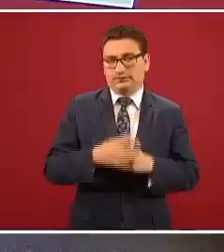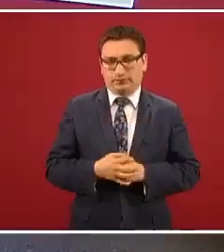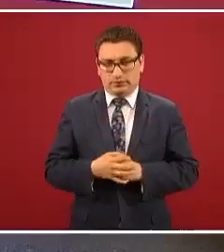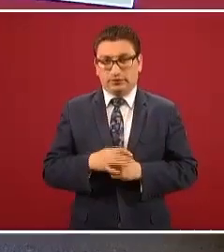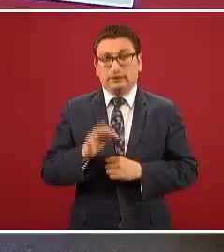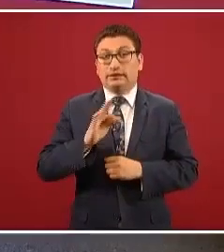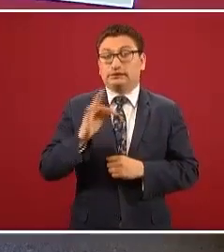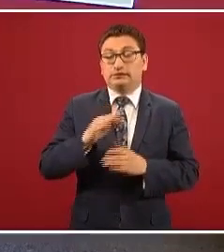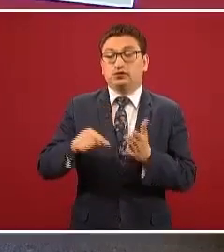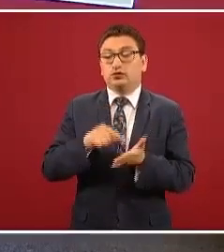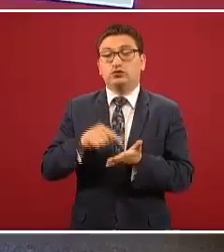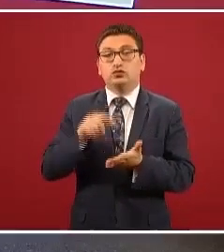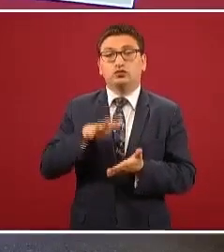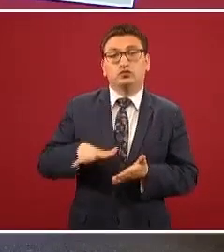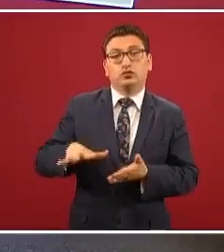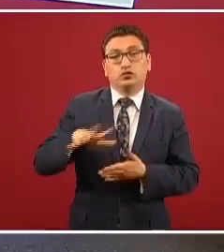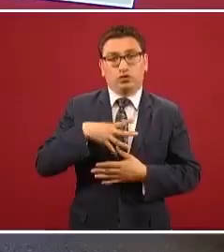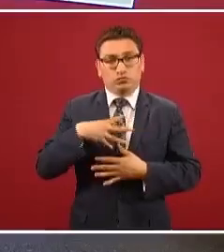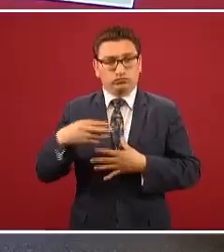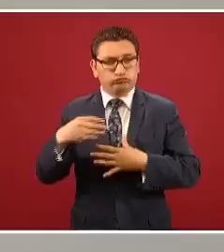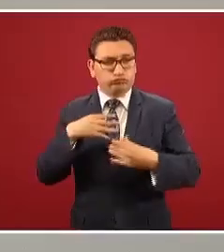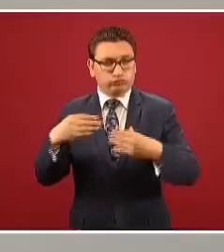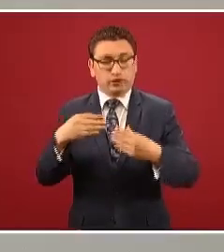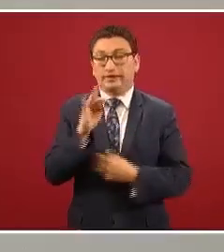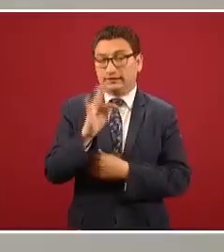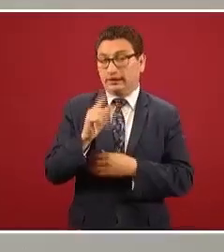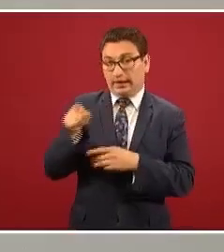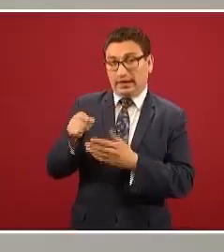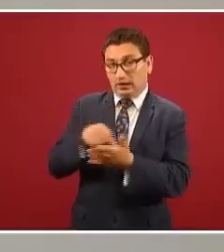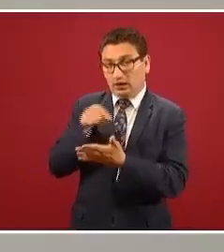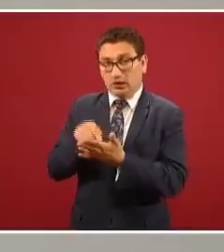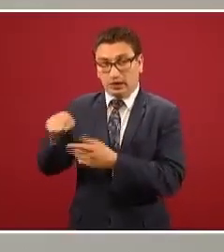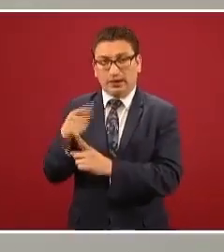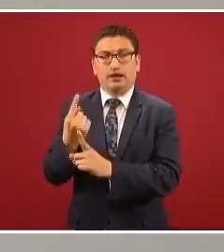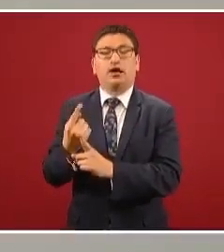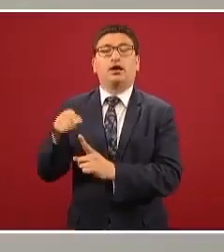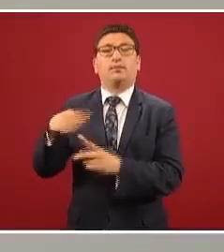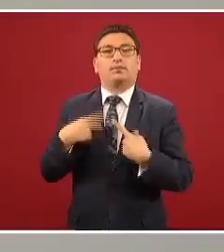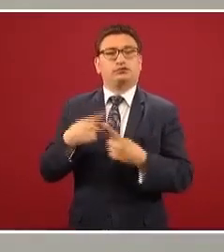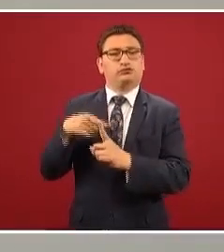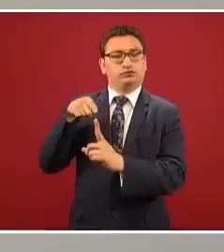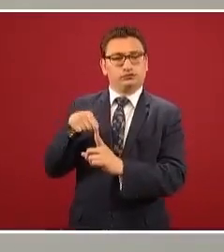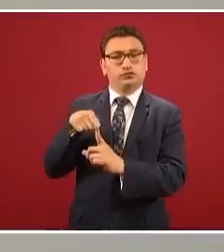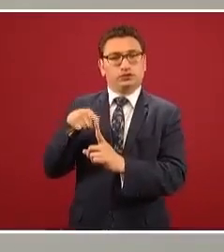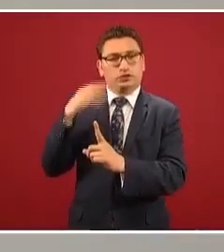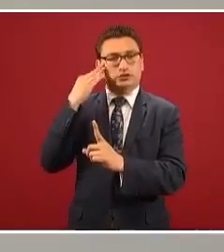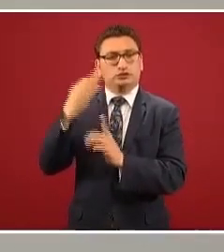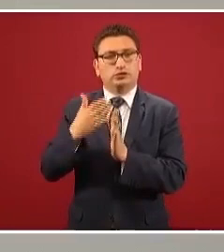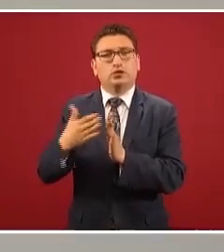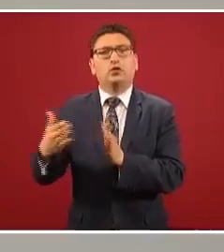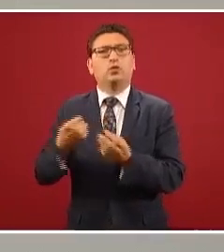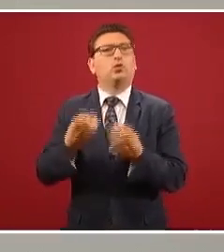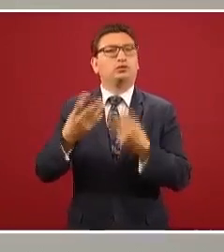transmisión local, en este caso a partir de los casos, y esta transmisión local podría durar